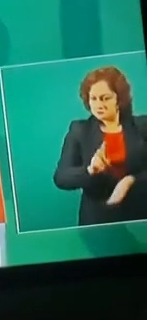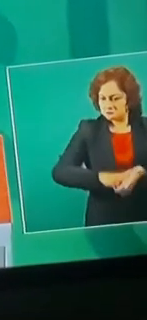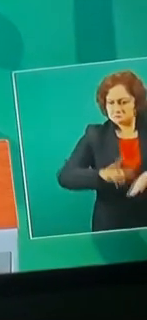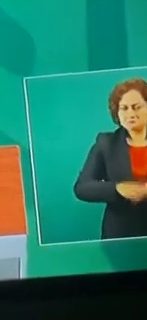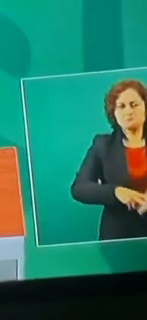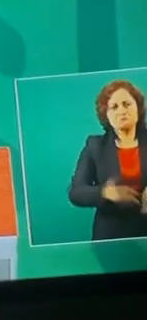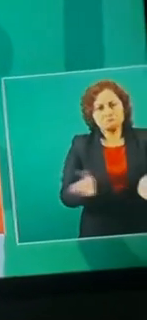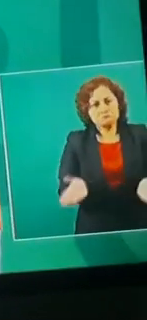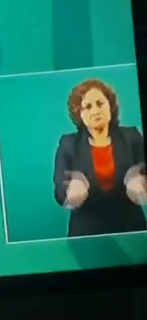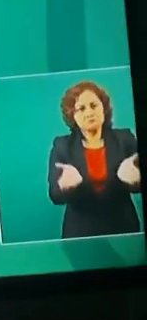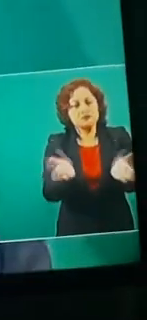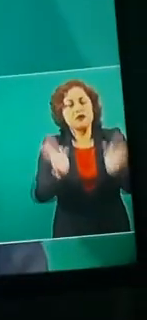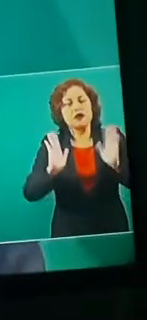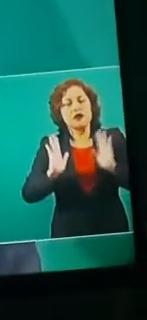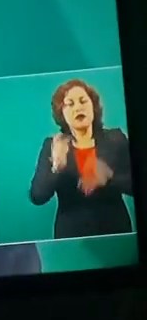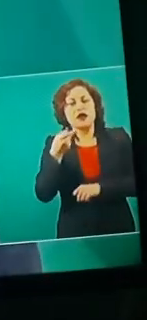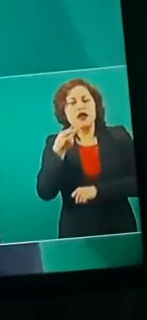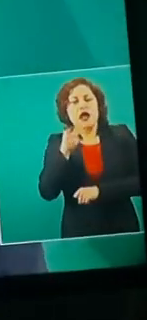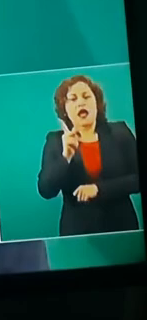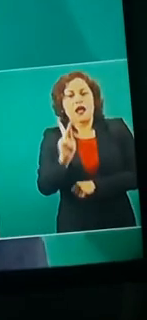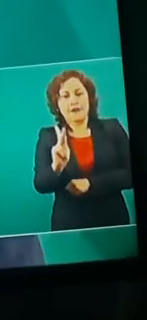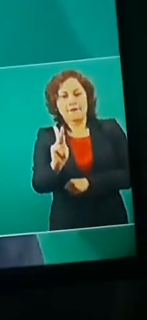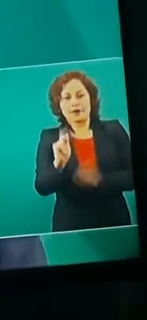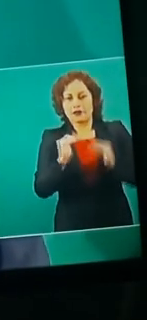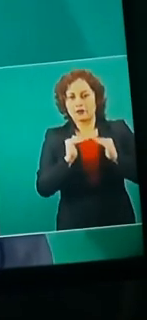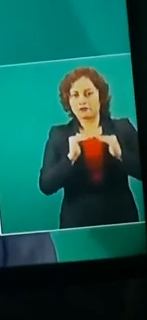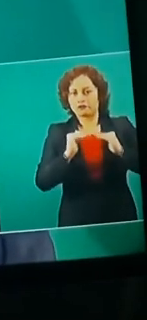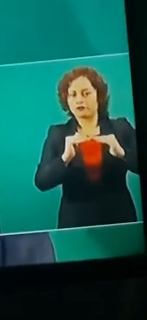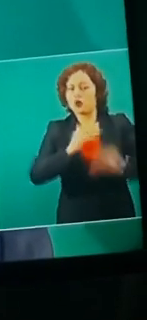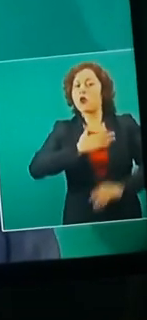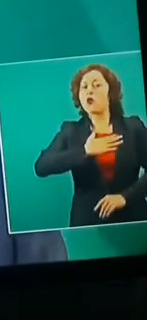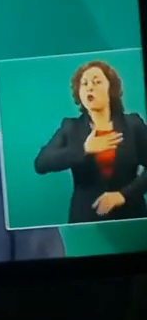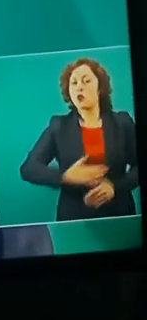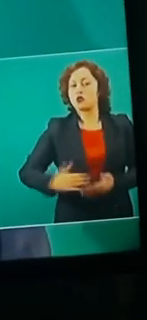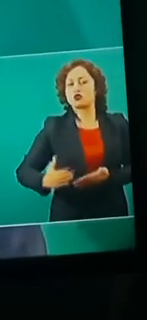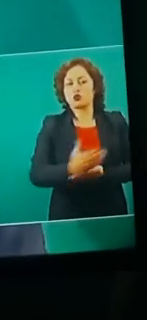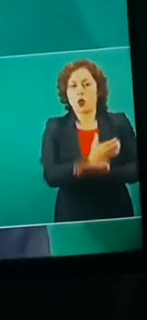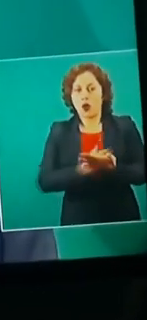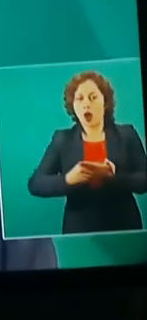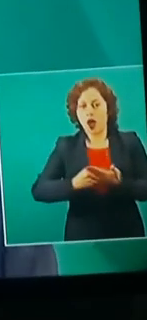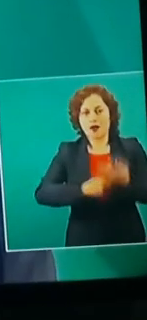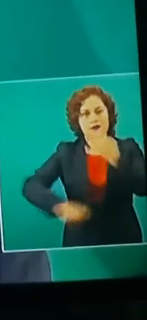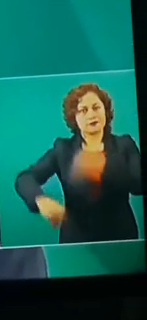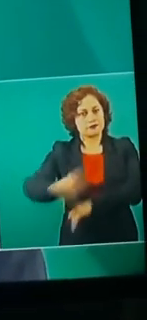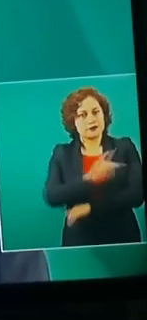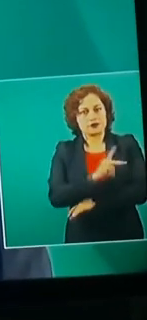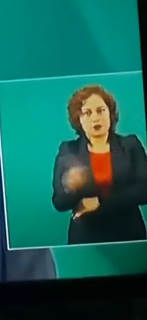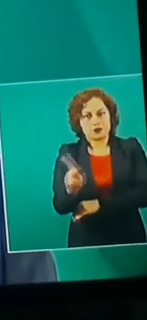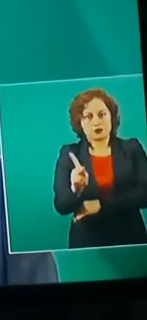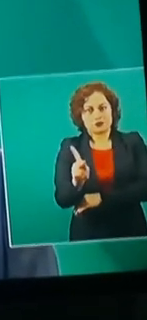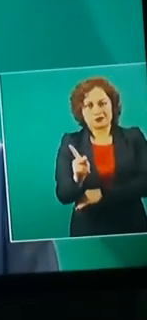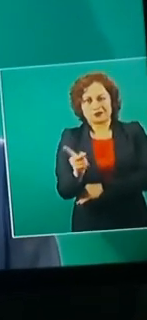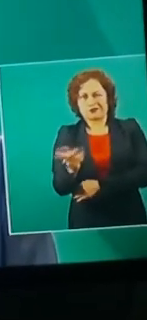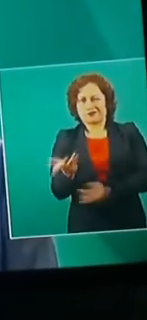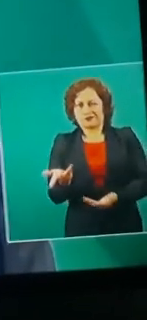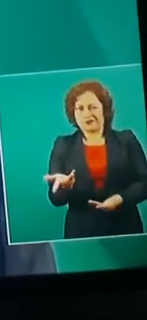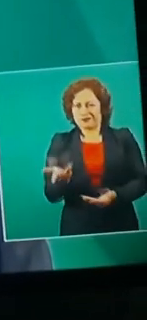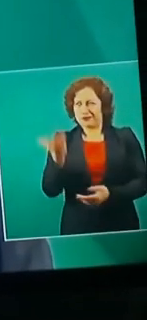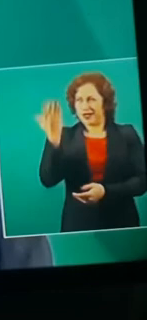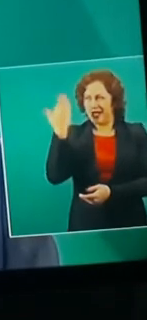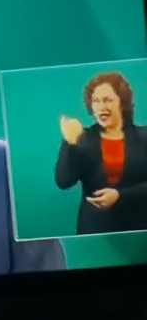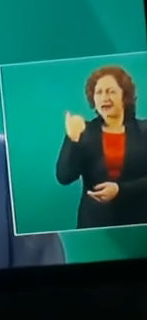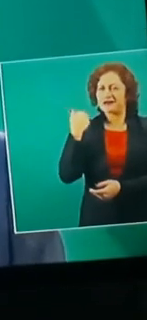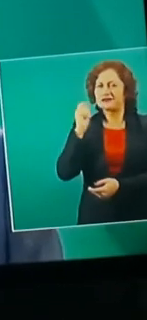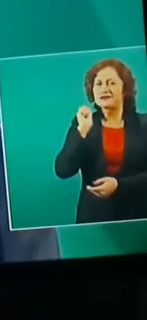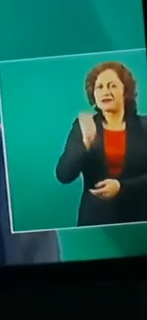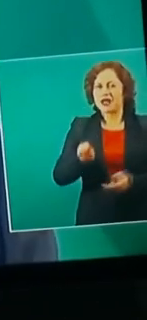Entonces, vamos a estar pendientes. Ahora va a pasar al Senado y confiamos en que vamos a